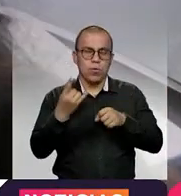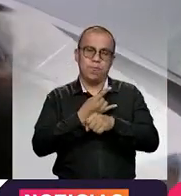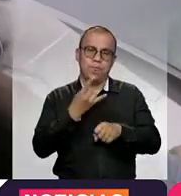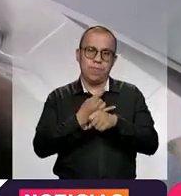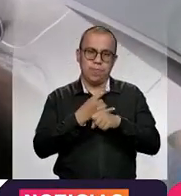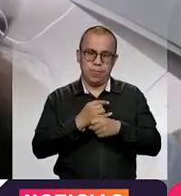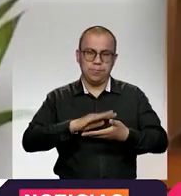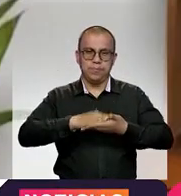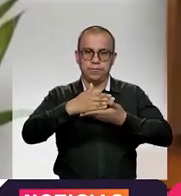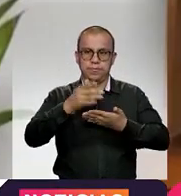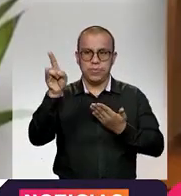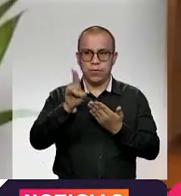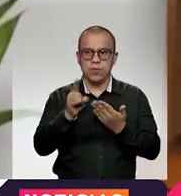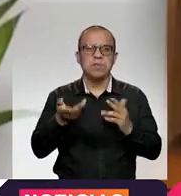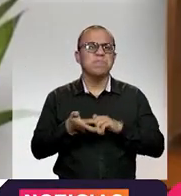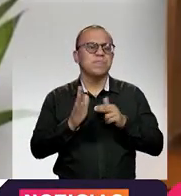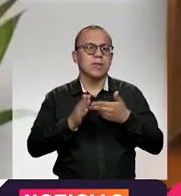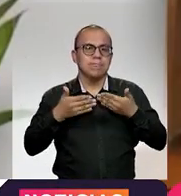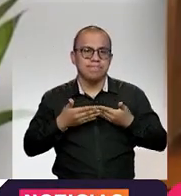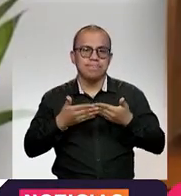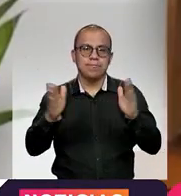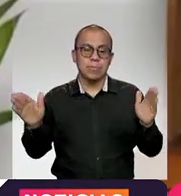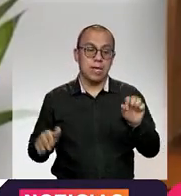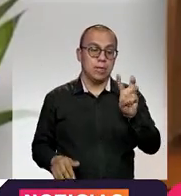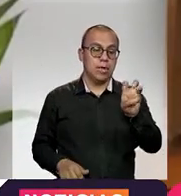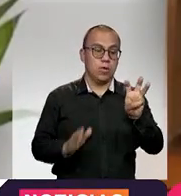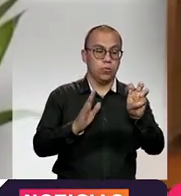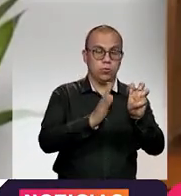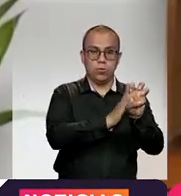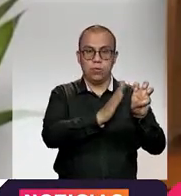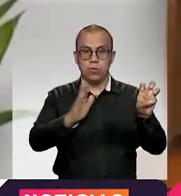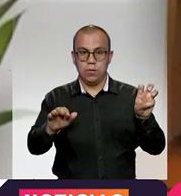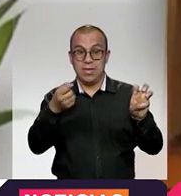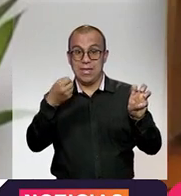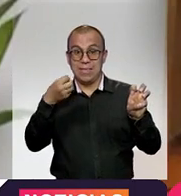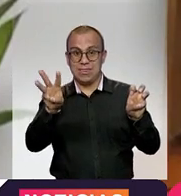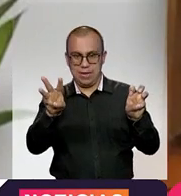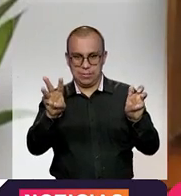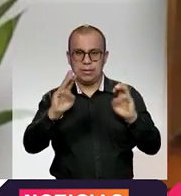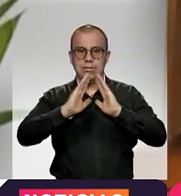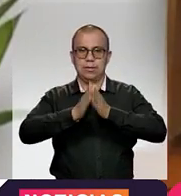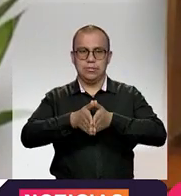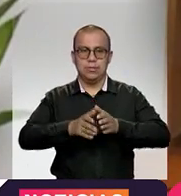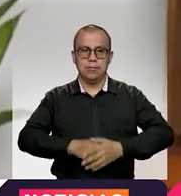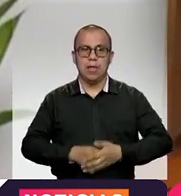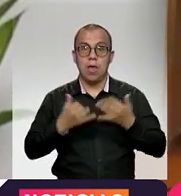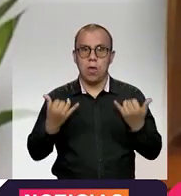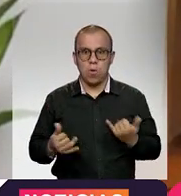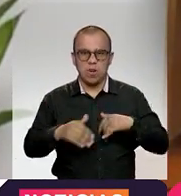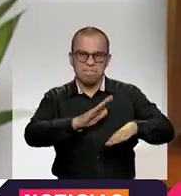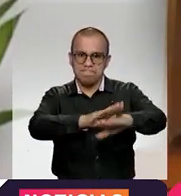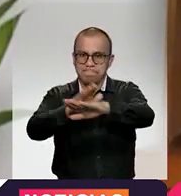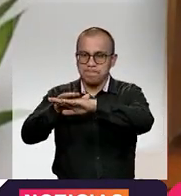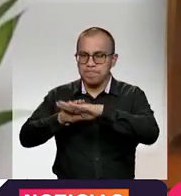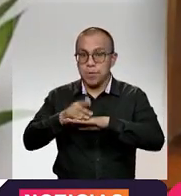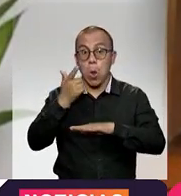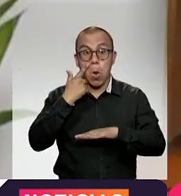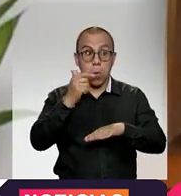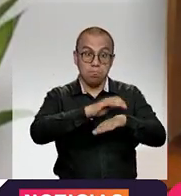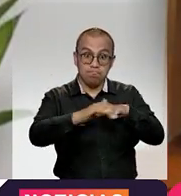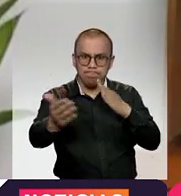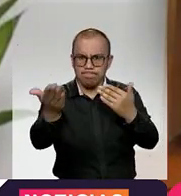electrónico que estará abierta entre el 8 y el 13 de diciembre invitamos a todos los jóvenes